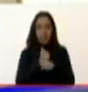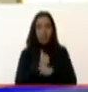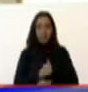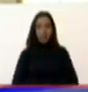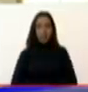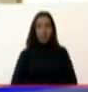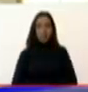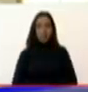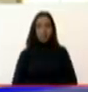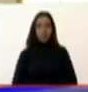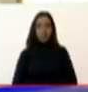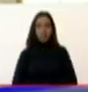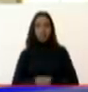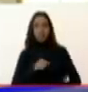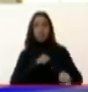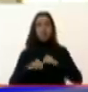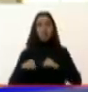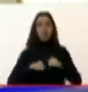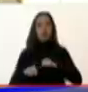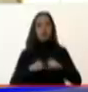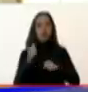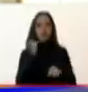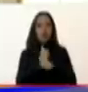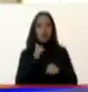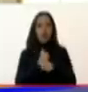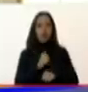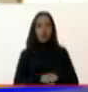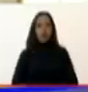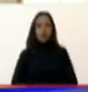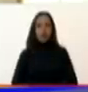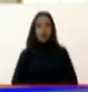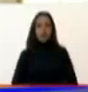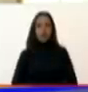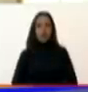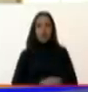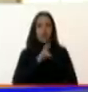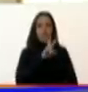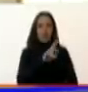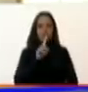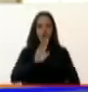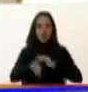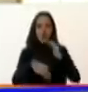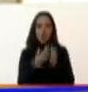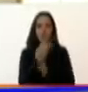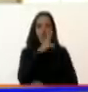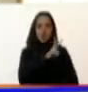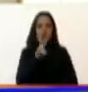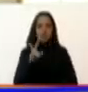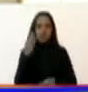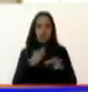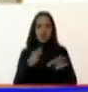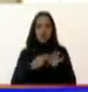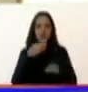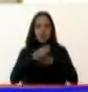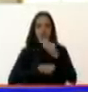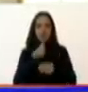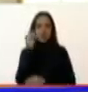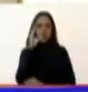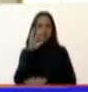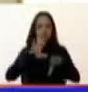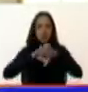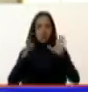trabajadoras, el movimiento sindical. El 21 al 22 de septiembre se hizo el Congreso